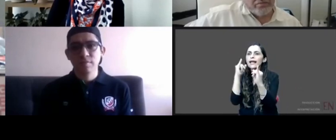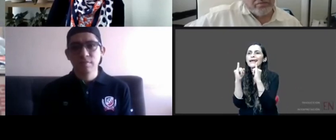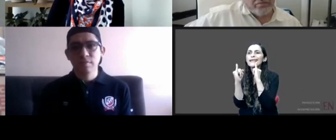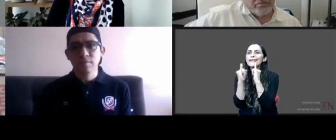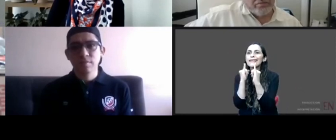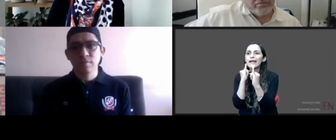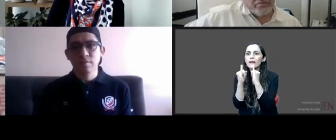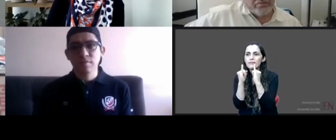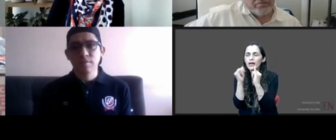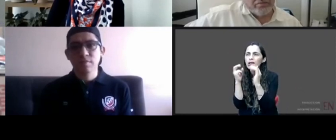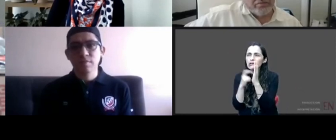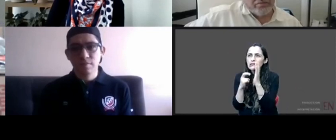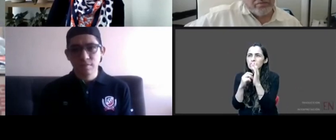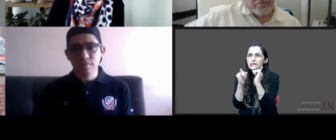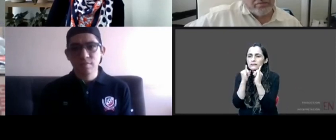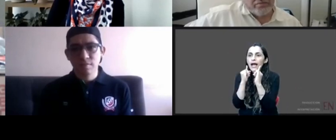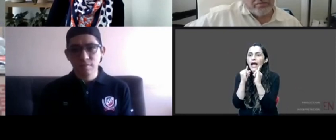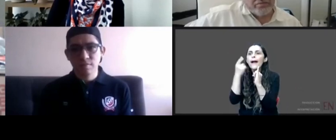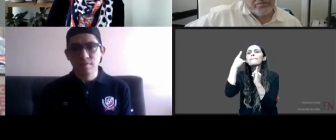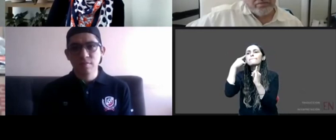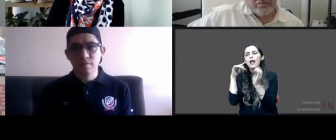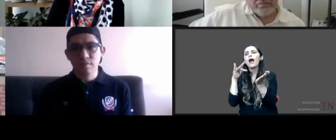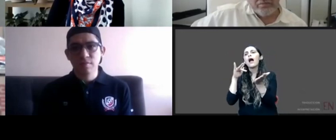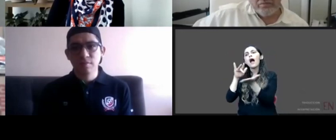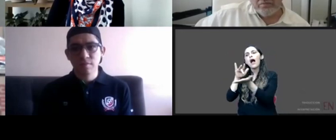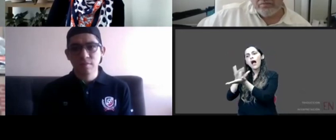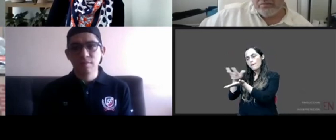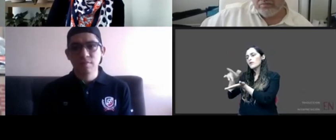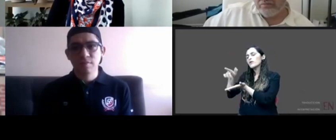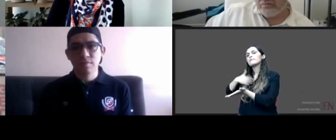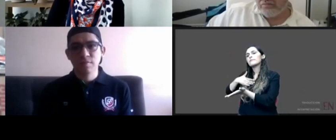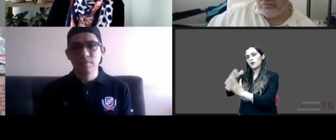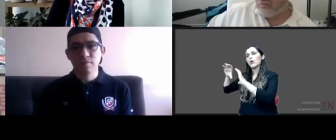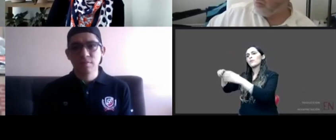hermanos y hermanas que igualmente ahí